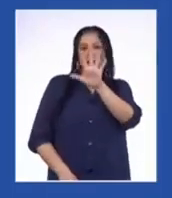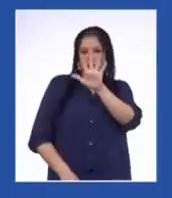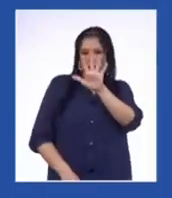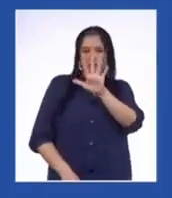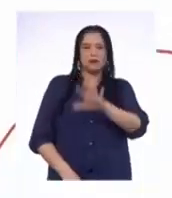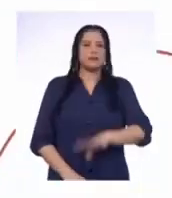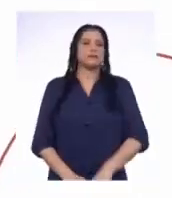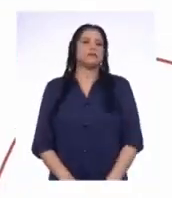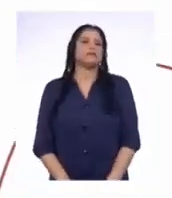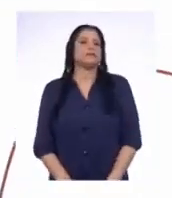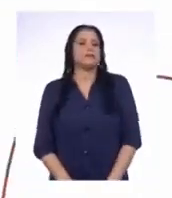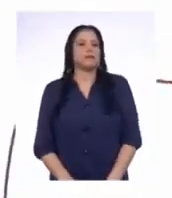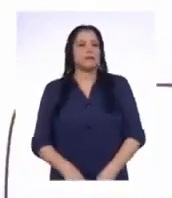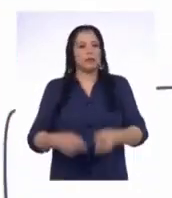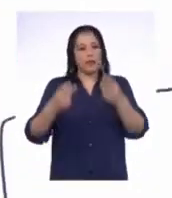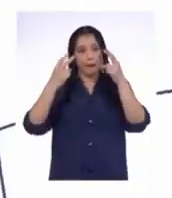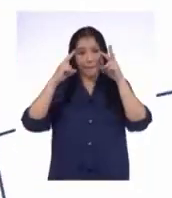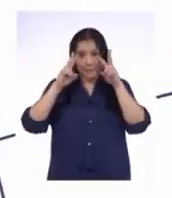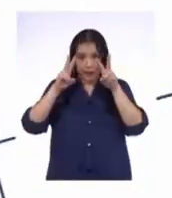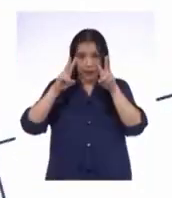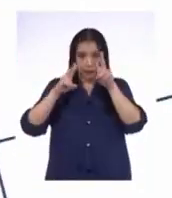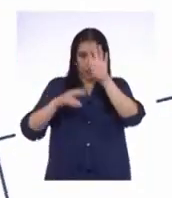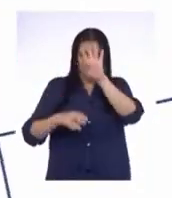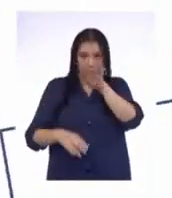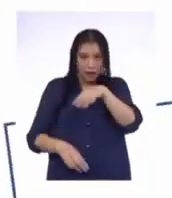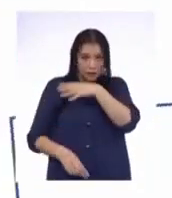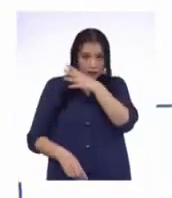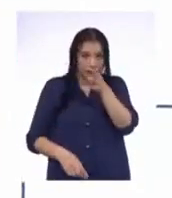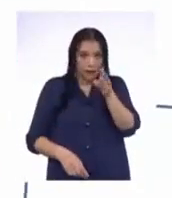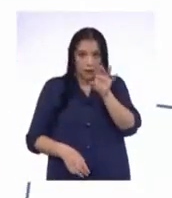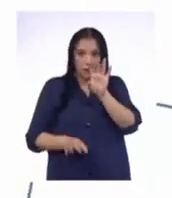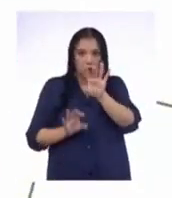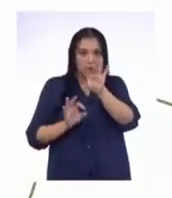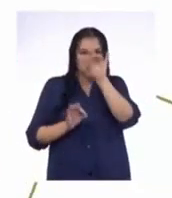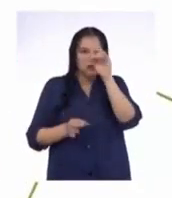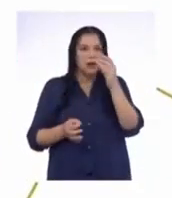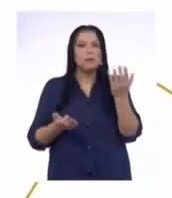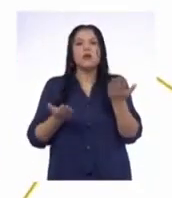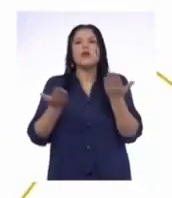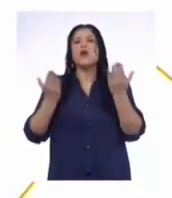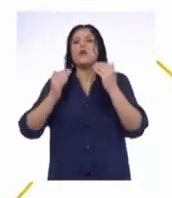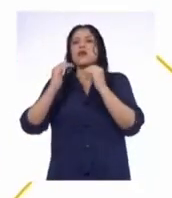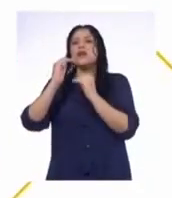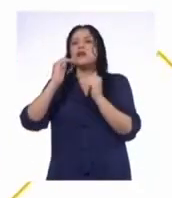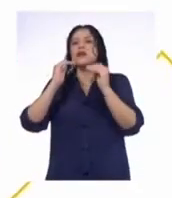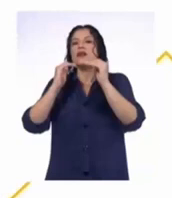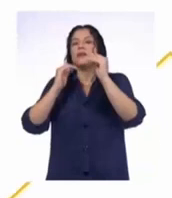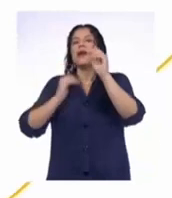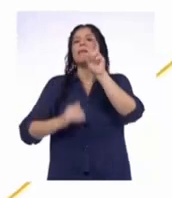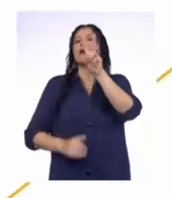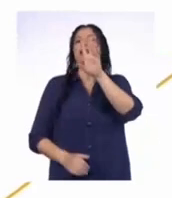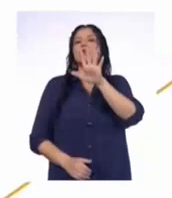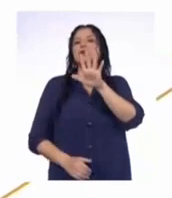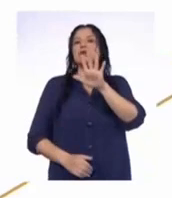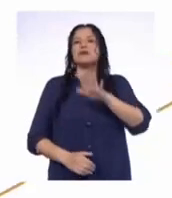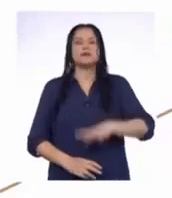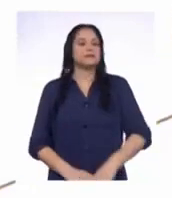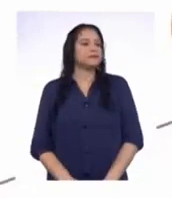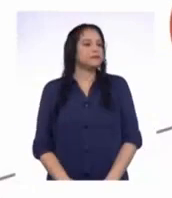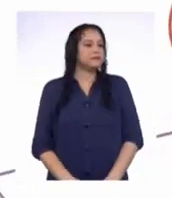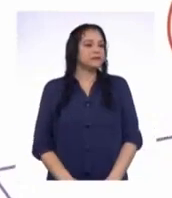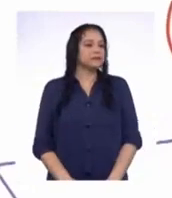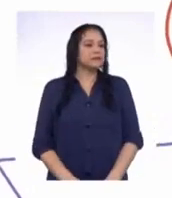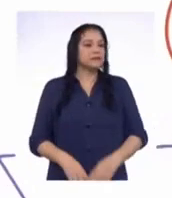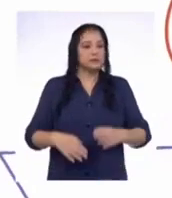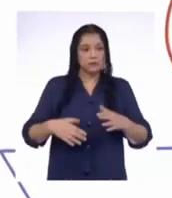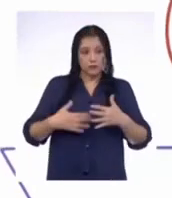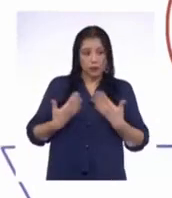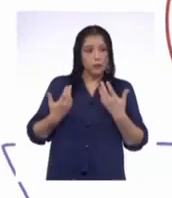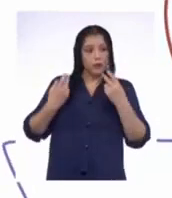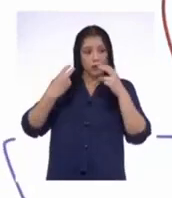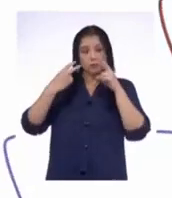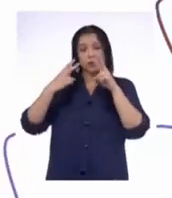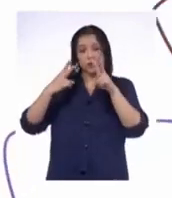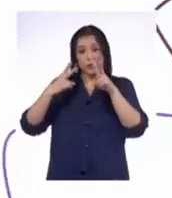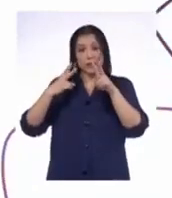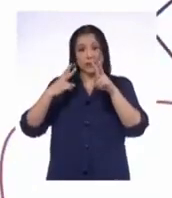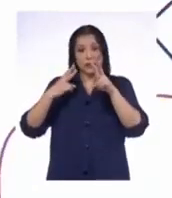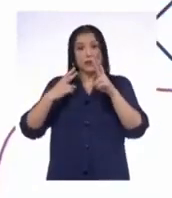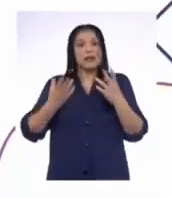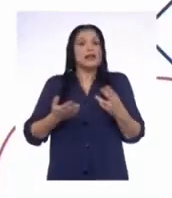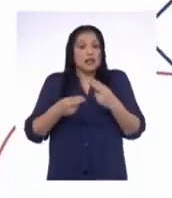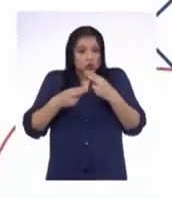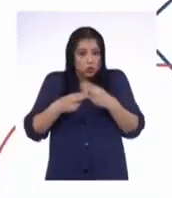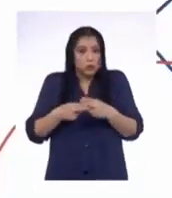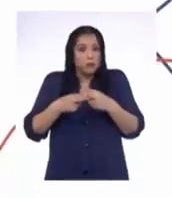25. Observamos la tabla e identificamos en qué nivel se encuentra 25. Podemos apreciar, Daniel, que tu estado